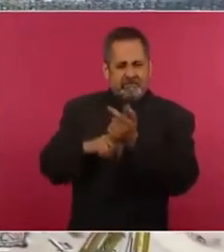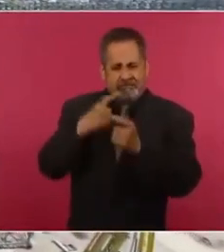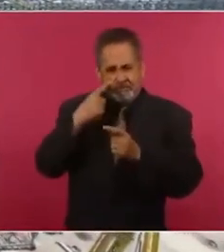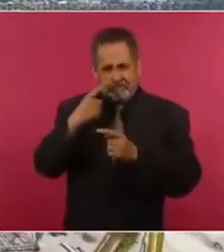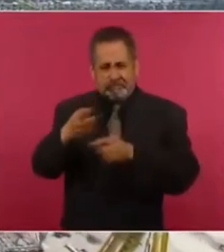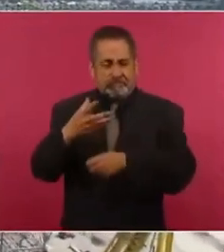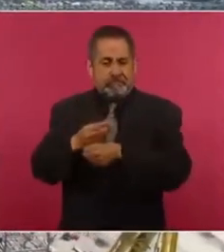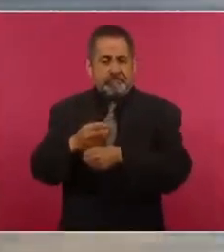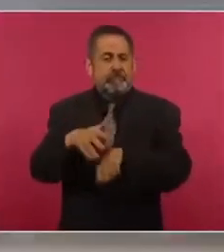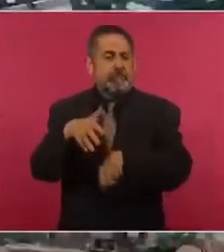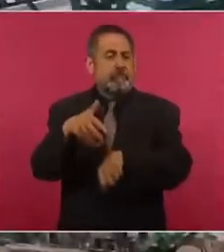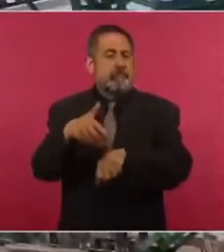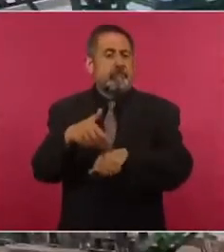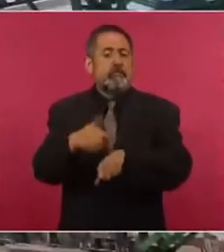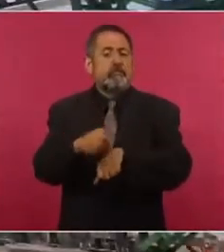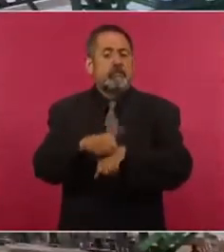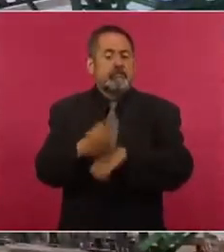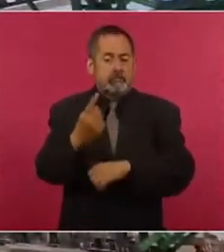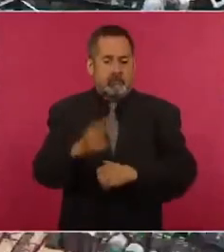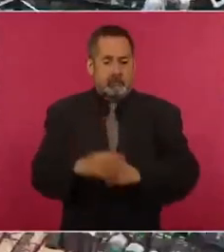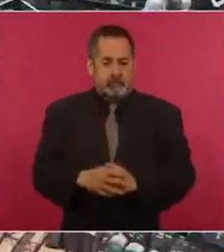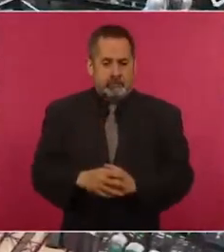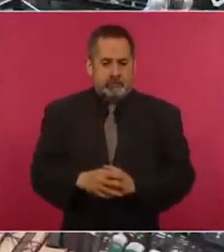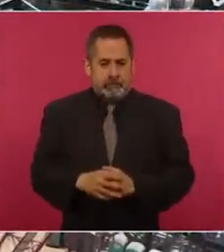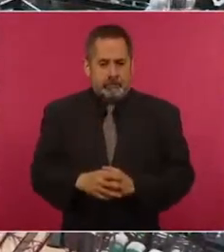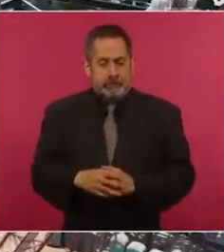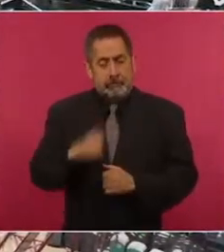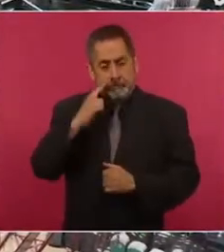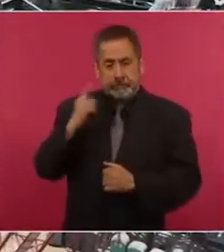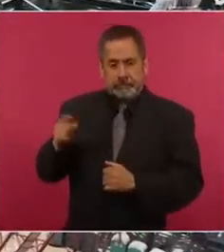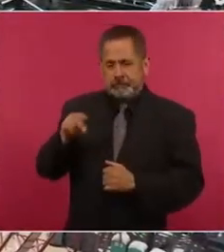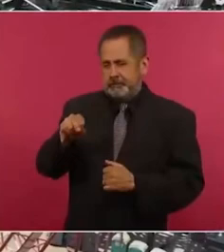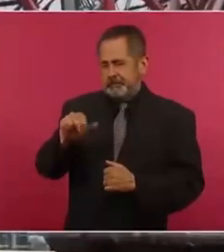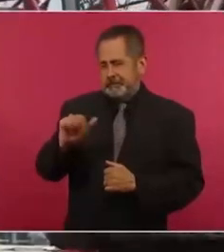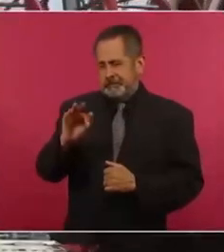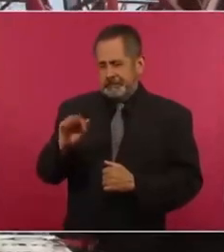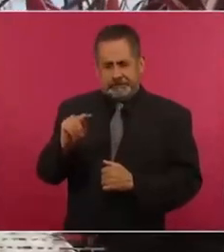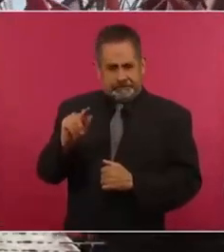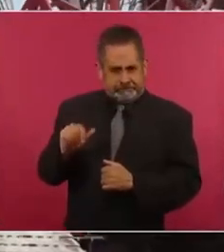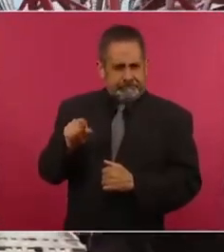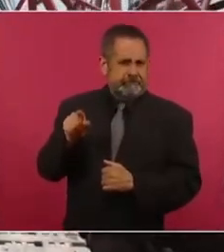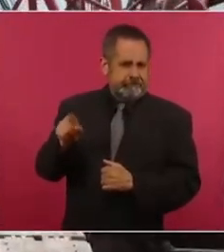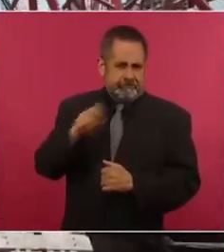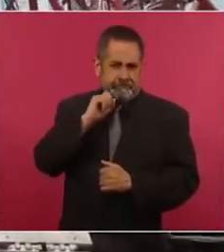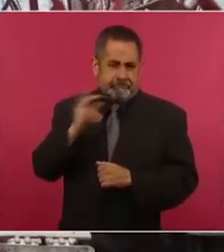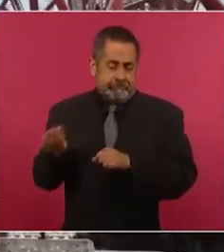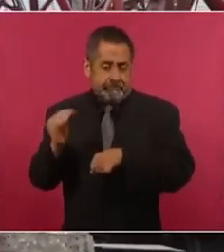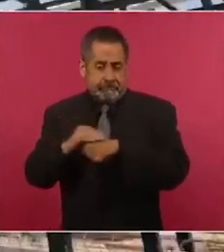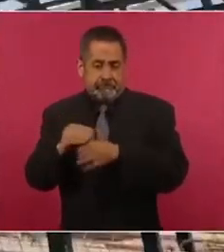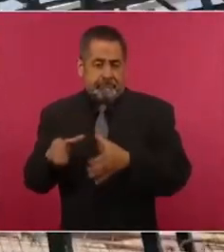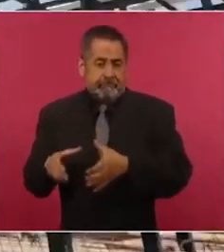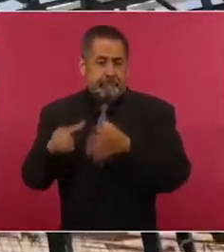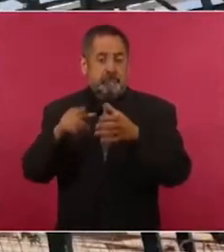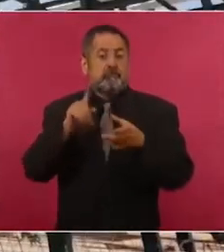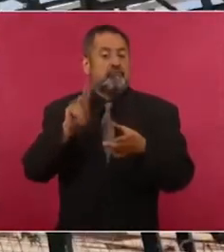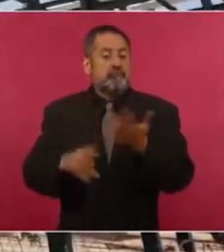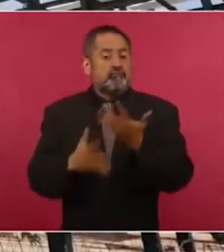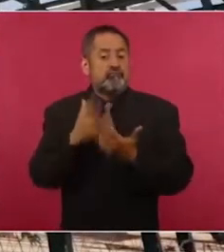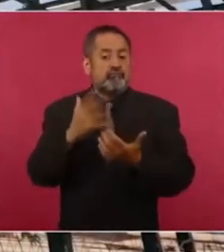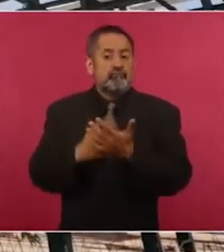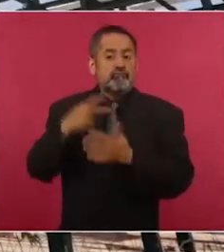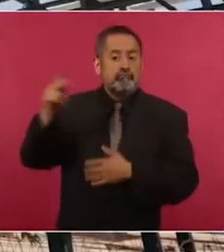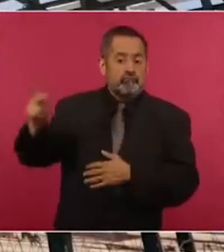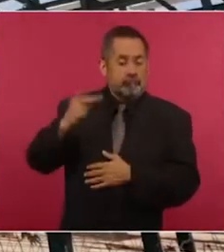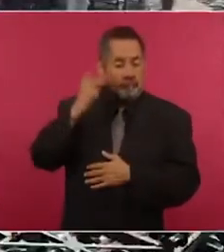del paquete 1. En la planta hidrotratadora de naftas, se realizó el izaje de una torre fraccionadora fabricada en Corea, de más de